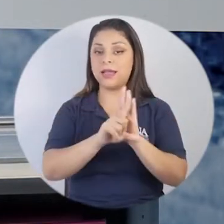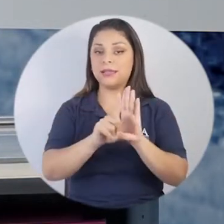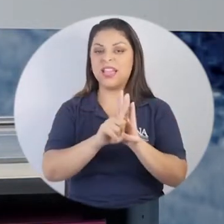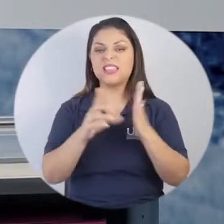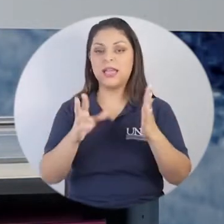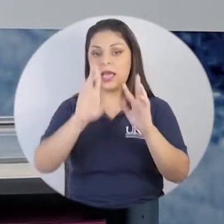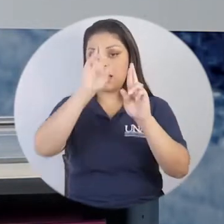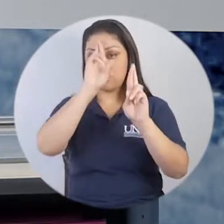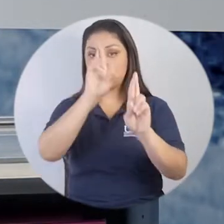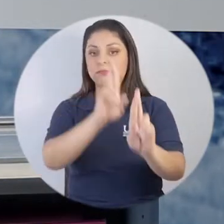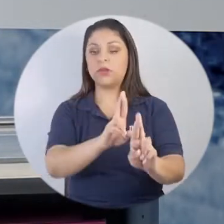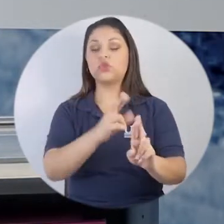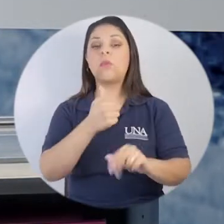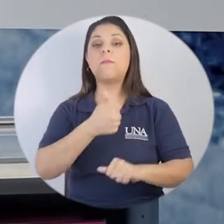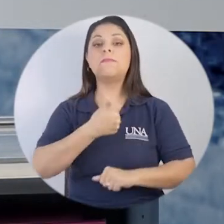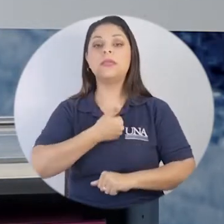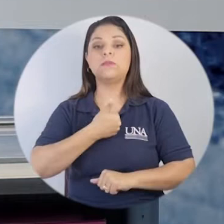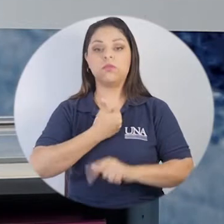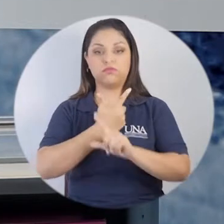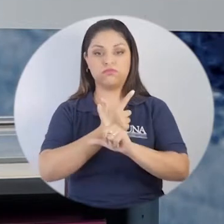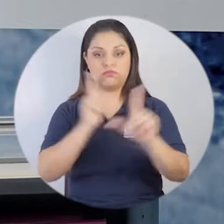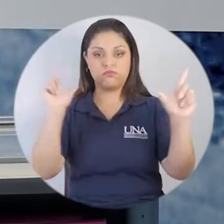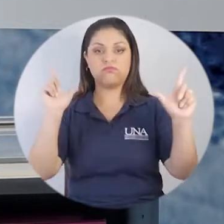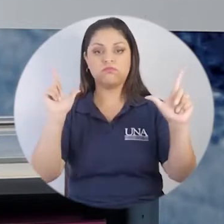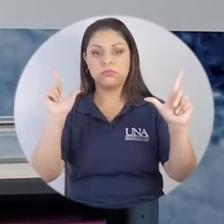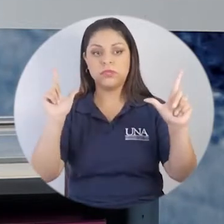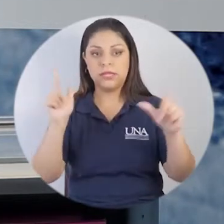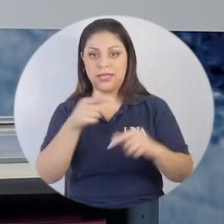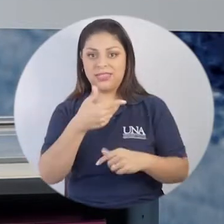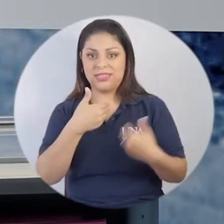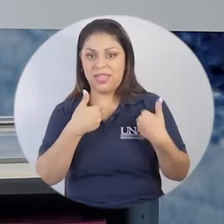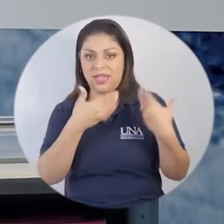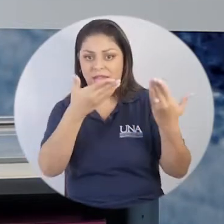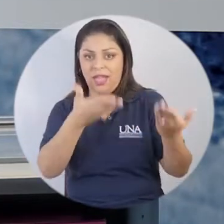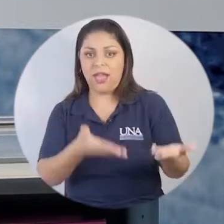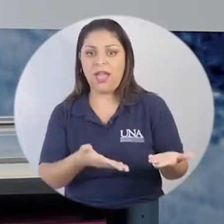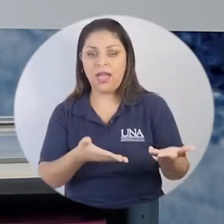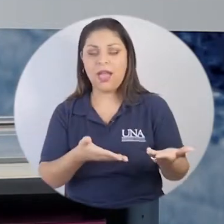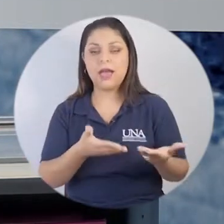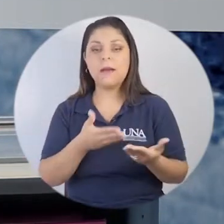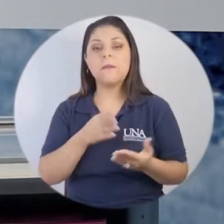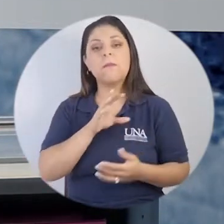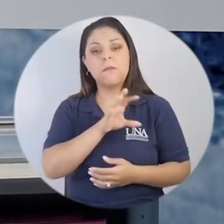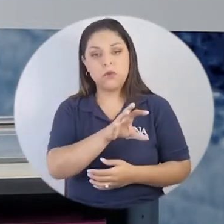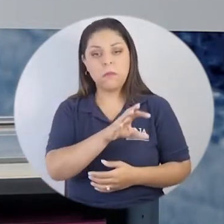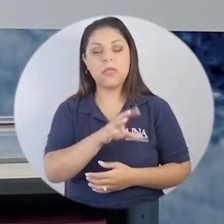con discapacidad, ¿verdad?, que ella tenga la posibilidad, de acuerdo a sus condiciones, de acceder